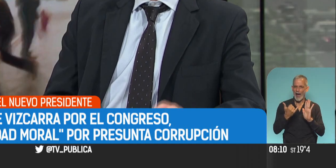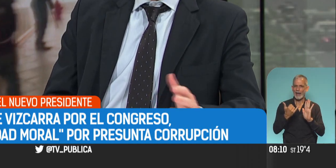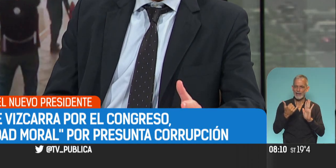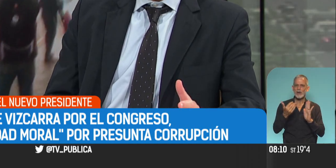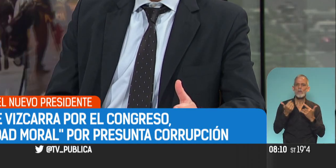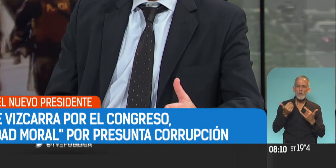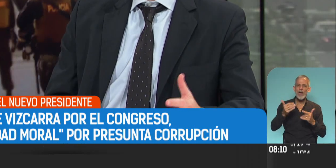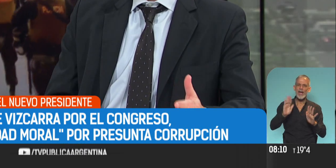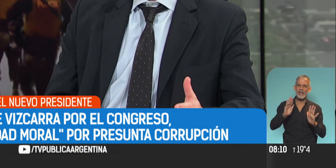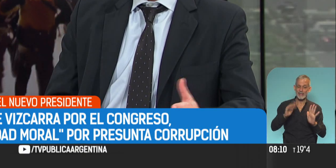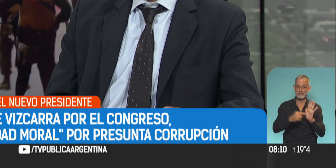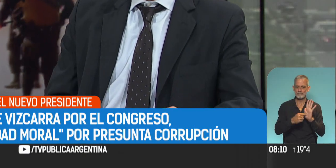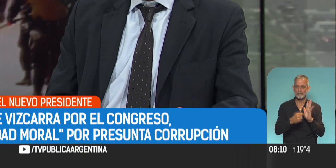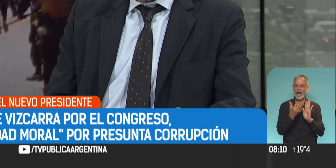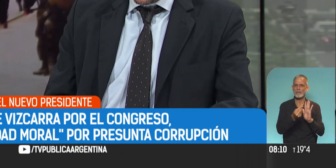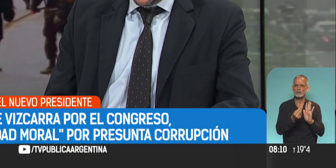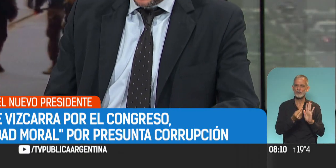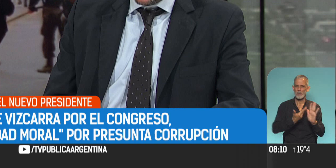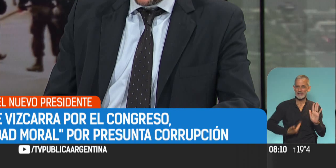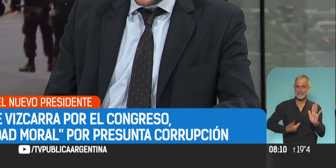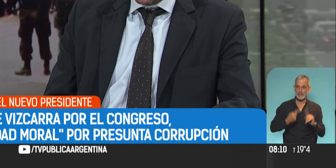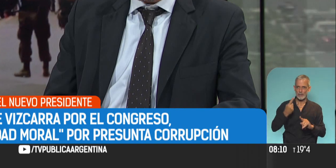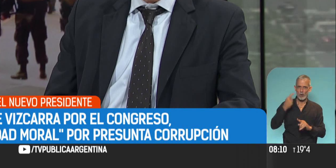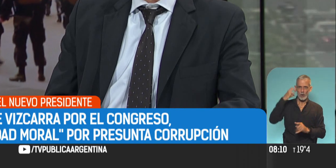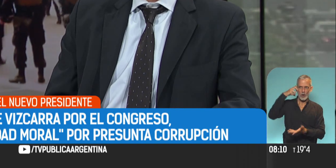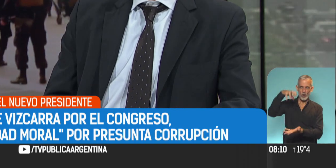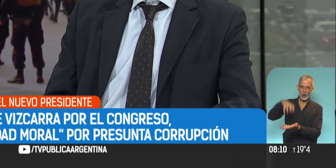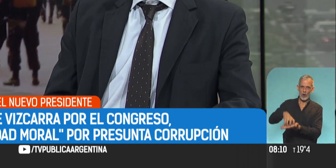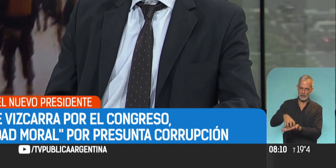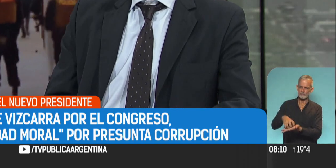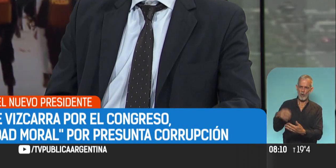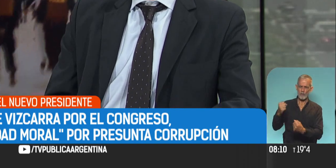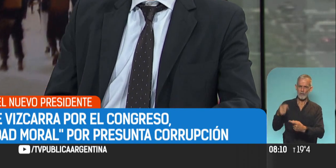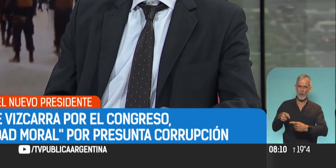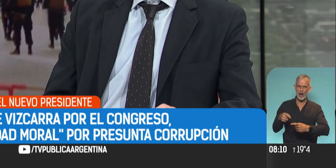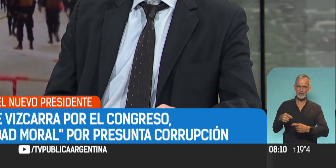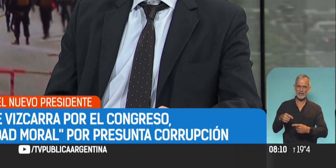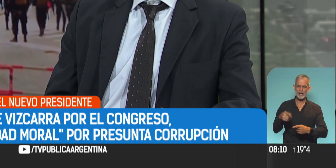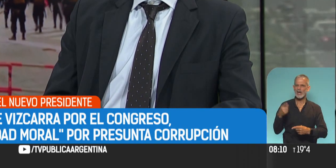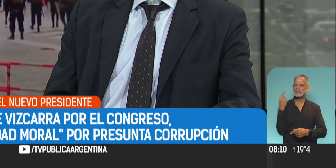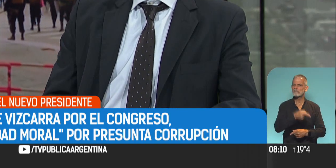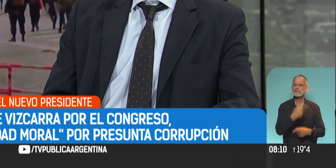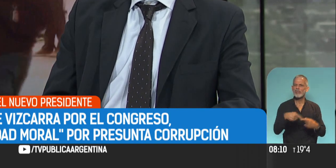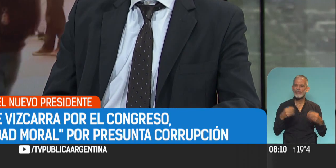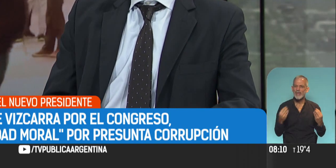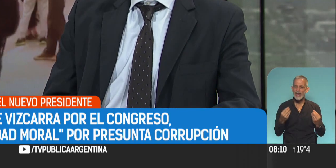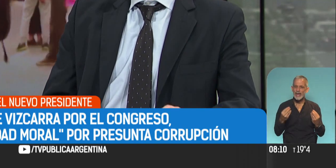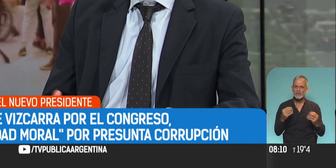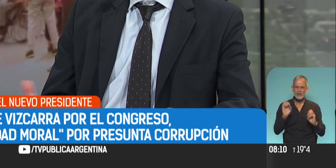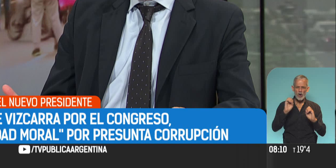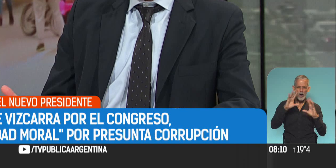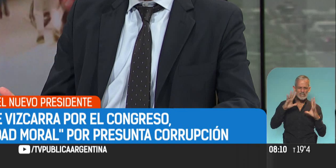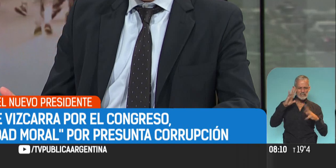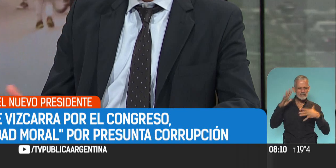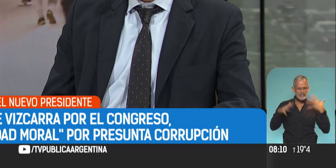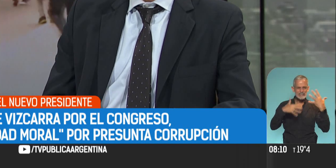constitución presidencialista, pero que le otorga un rol fuerte al Parlamento, bajo una figura muy poco clara, muy